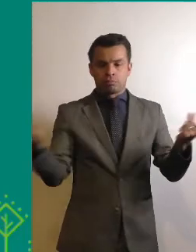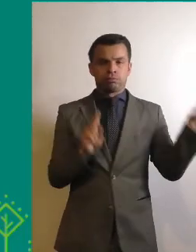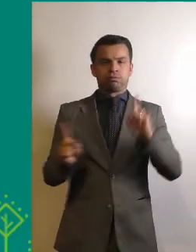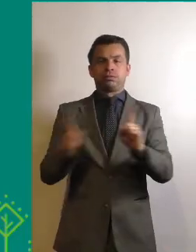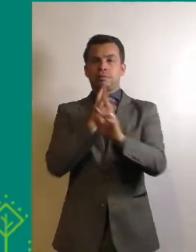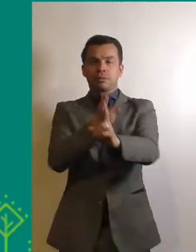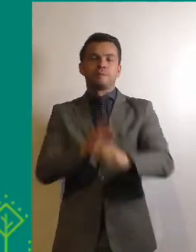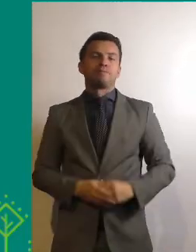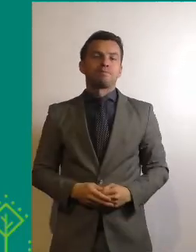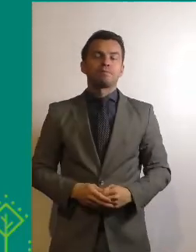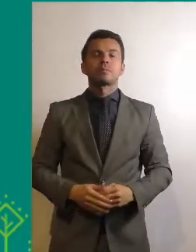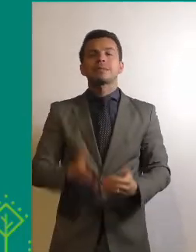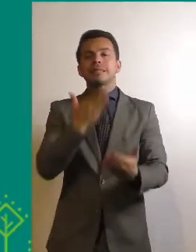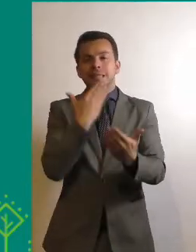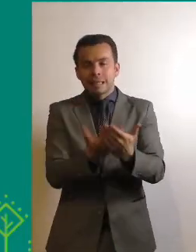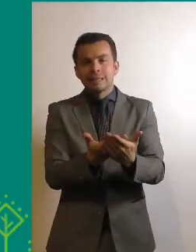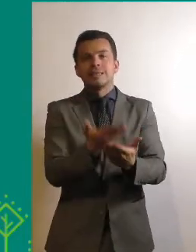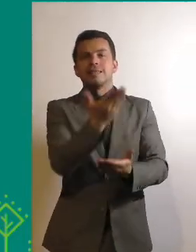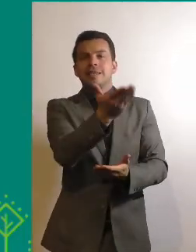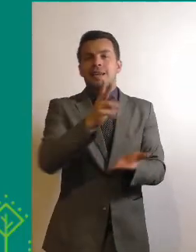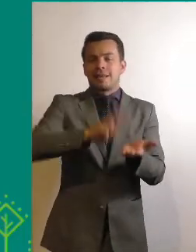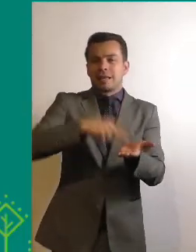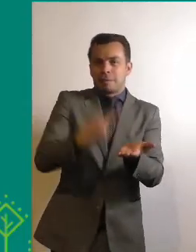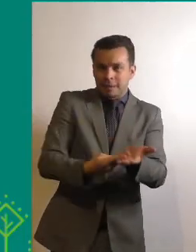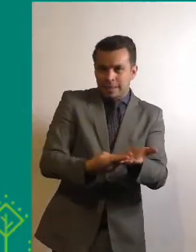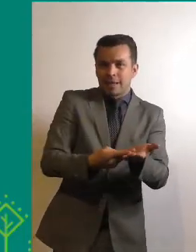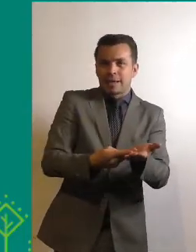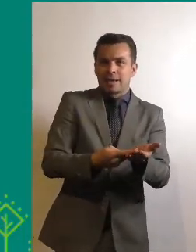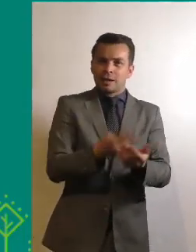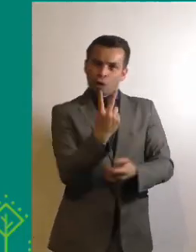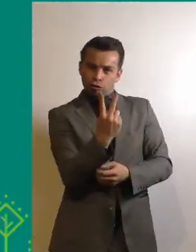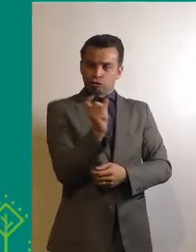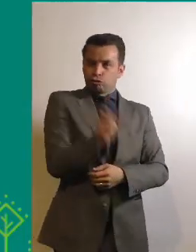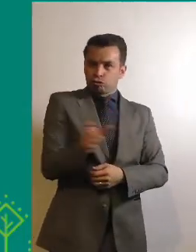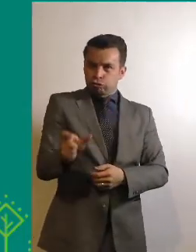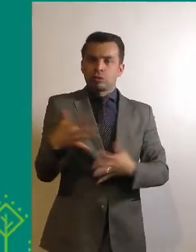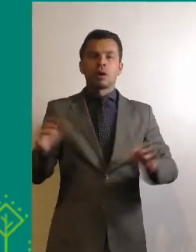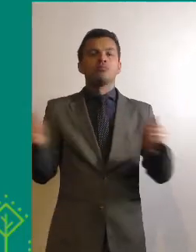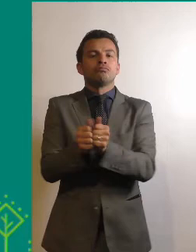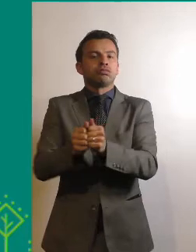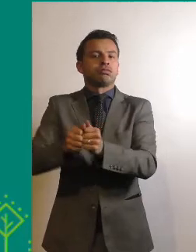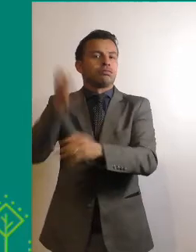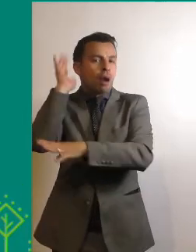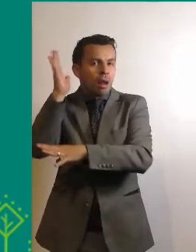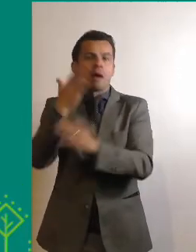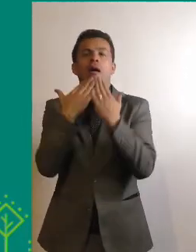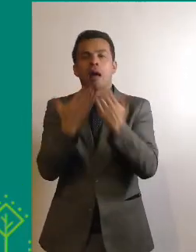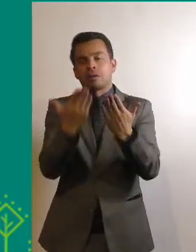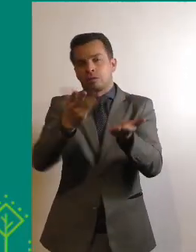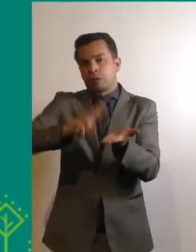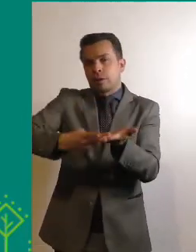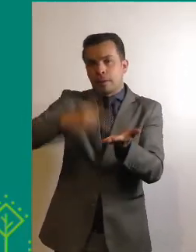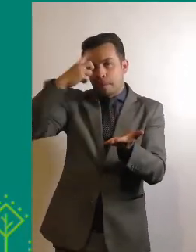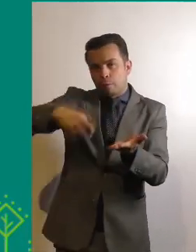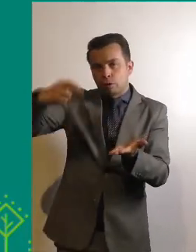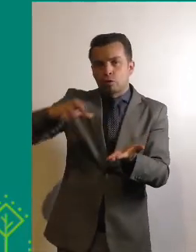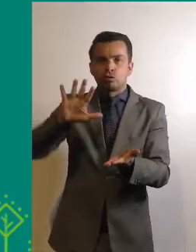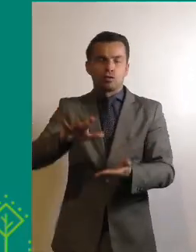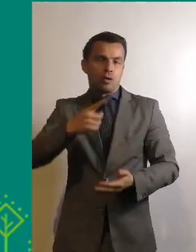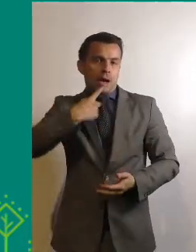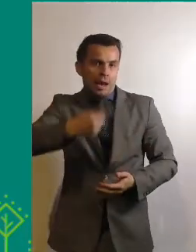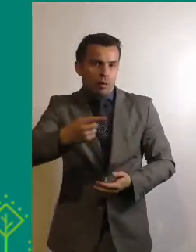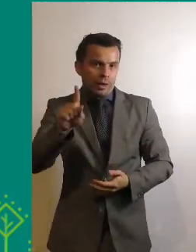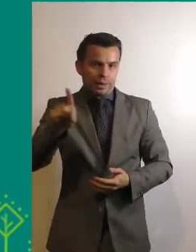nuestro intérprete profesional de lenguas que ha venido acompañándonos durante toda la sesión y agradecerles a ustedes la